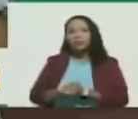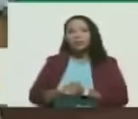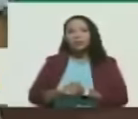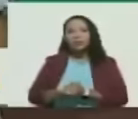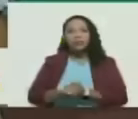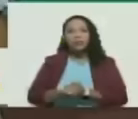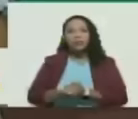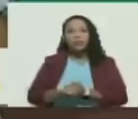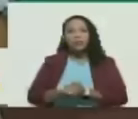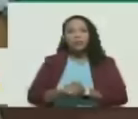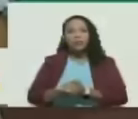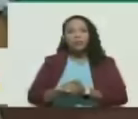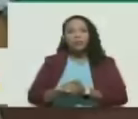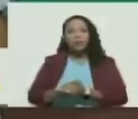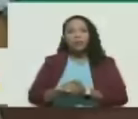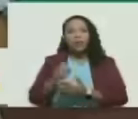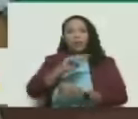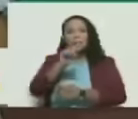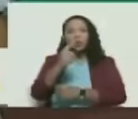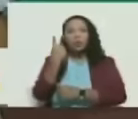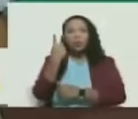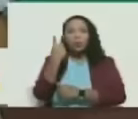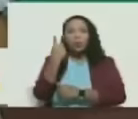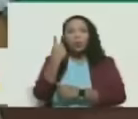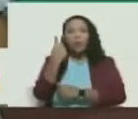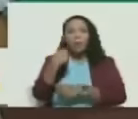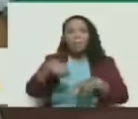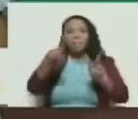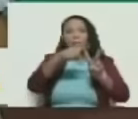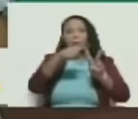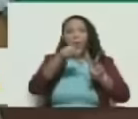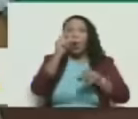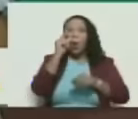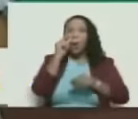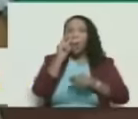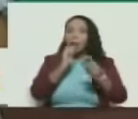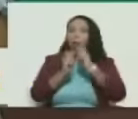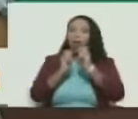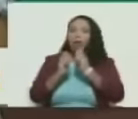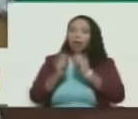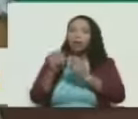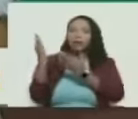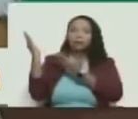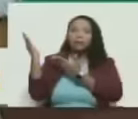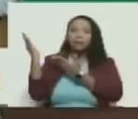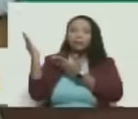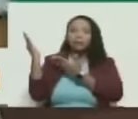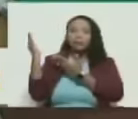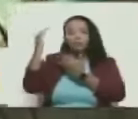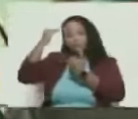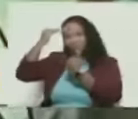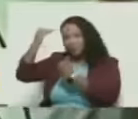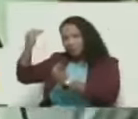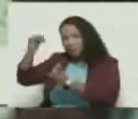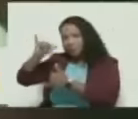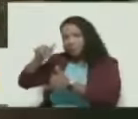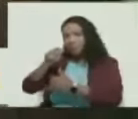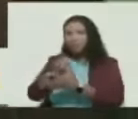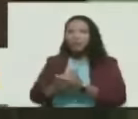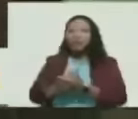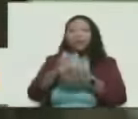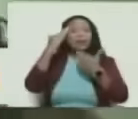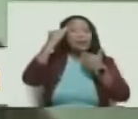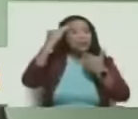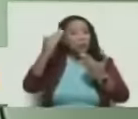Pregunta con Juan Pablo Palma por Venezolana de Televisión. ¿Cómo estás, Juan? Buenos días, saludos, buenas tardes